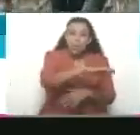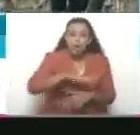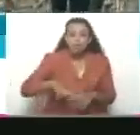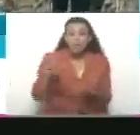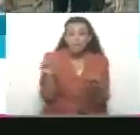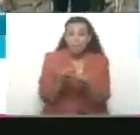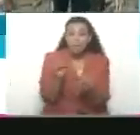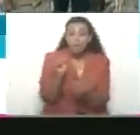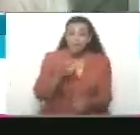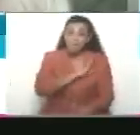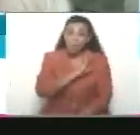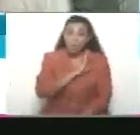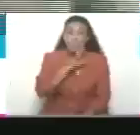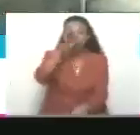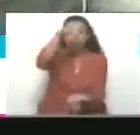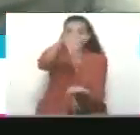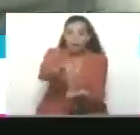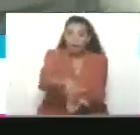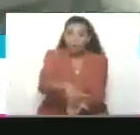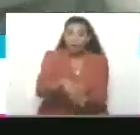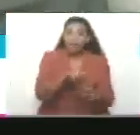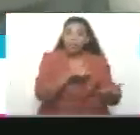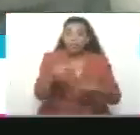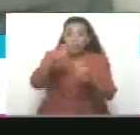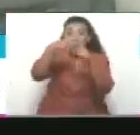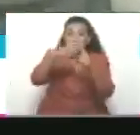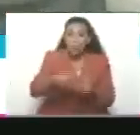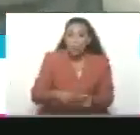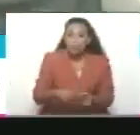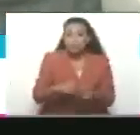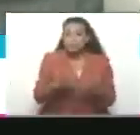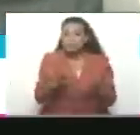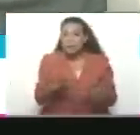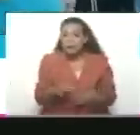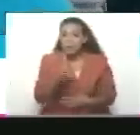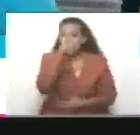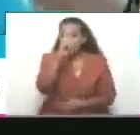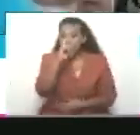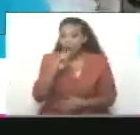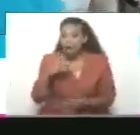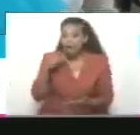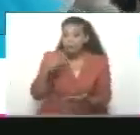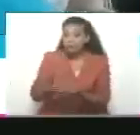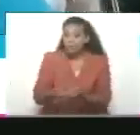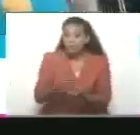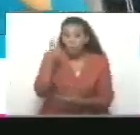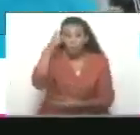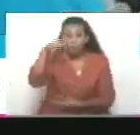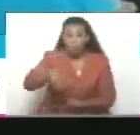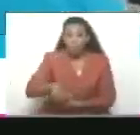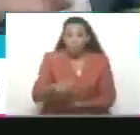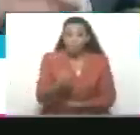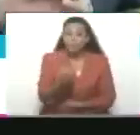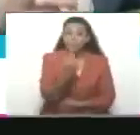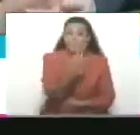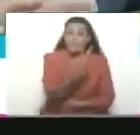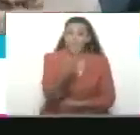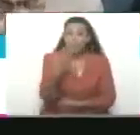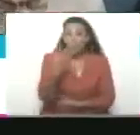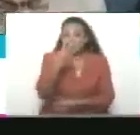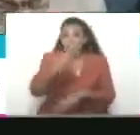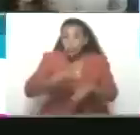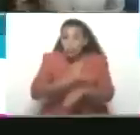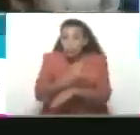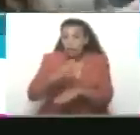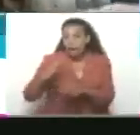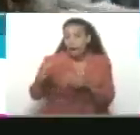estado en total ya hace un año a menos de 24 horas de la tragedia de